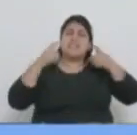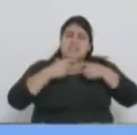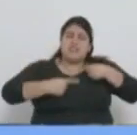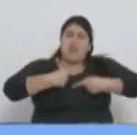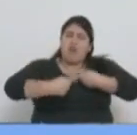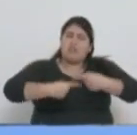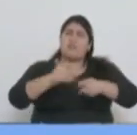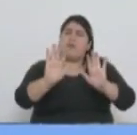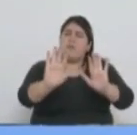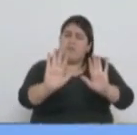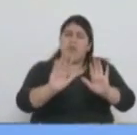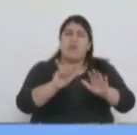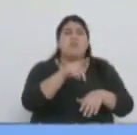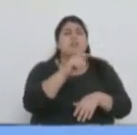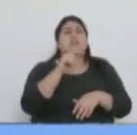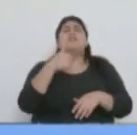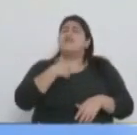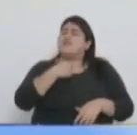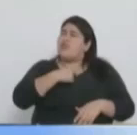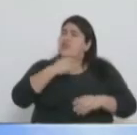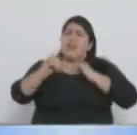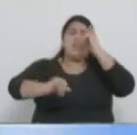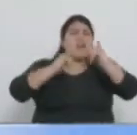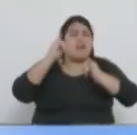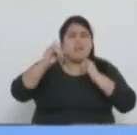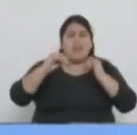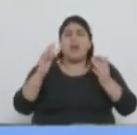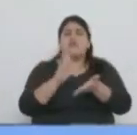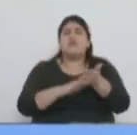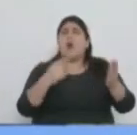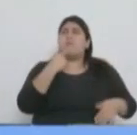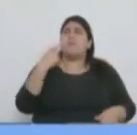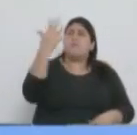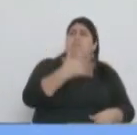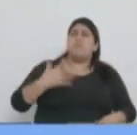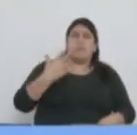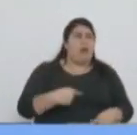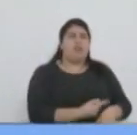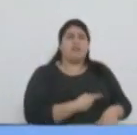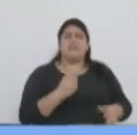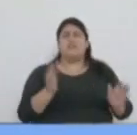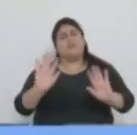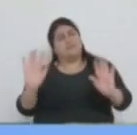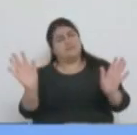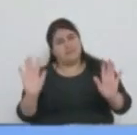No, presidenta, ¿sabe qué? Yo quiero desterrar el estado de sospecha. Podemos seguir la sesión. Porque cuando hay un